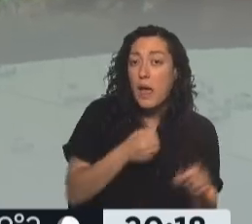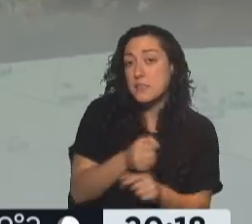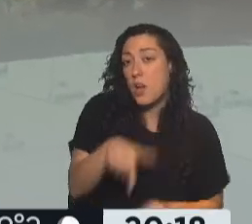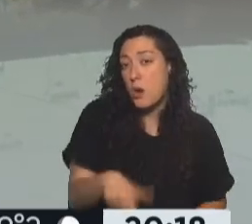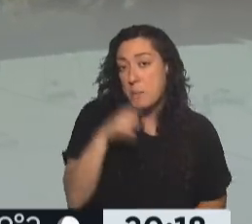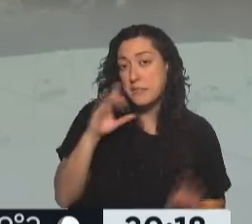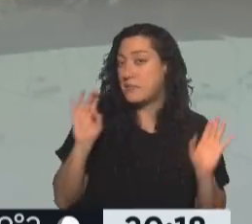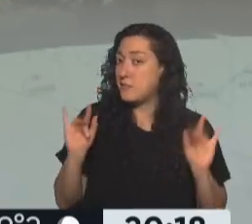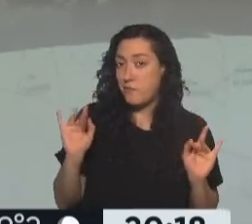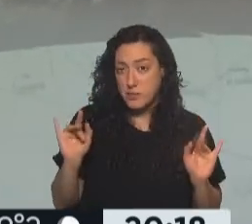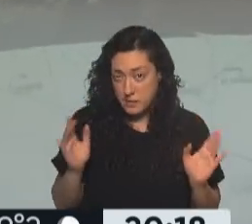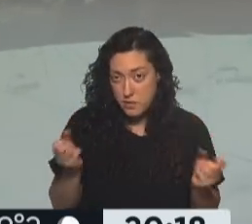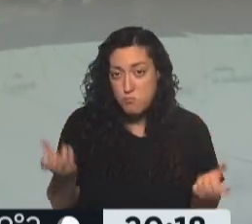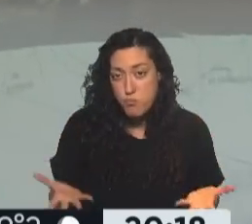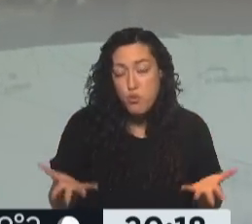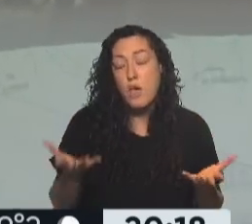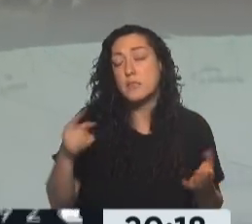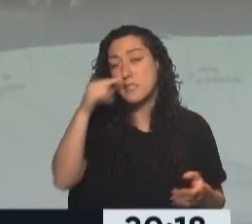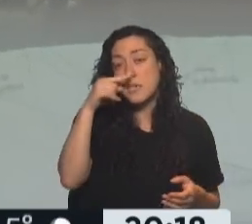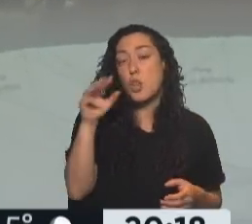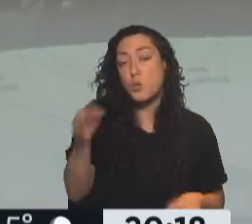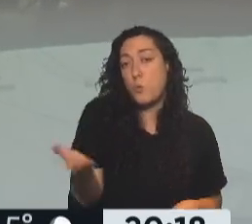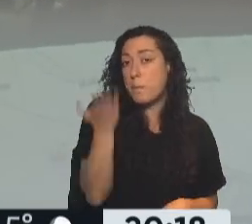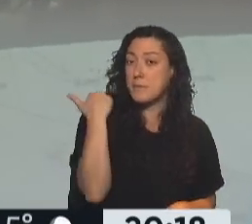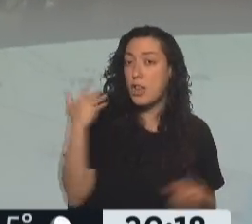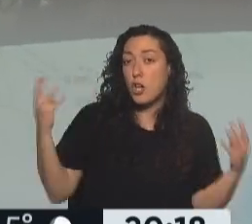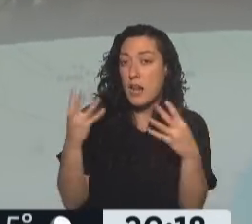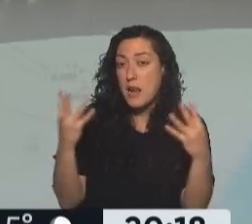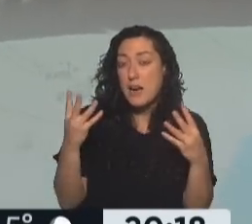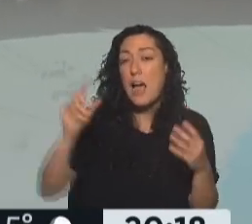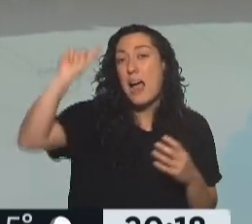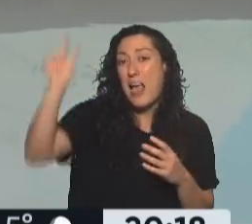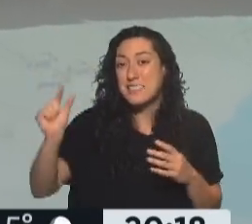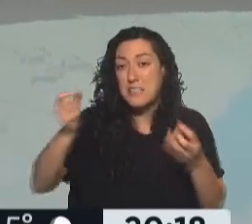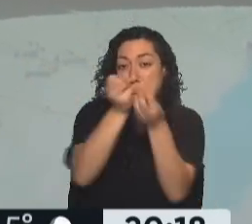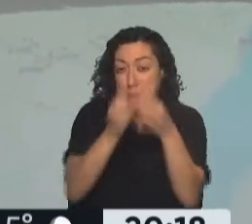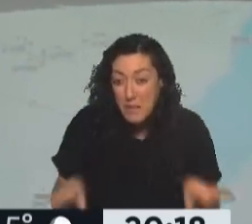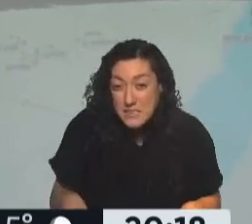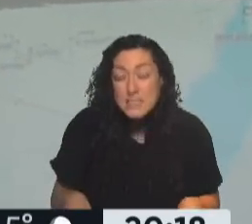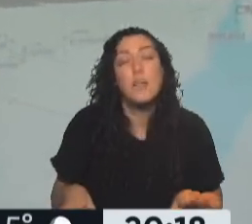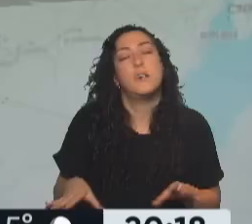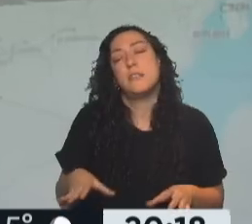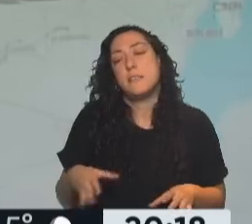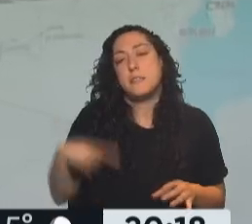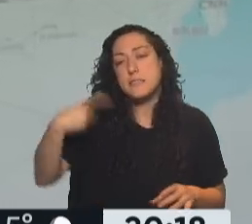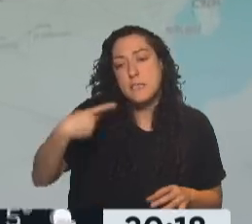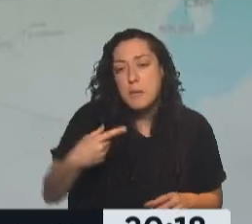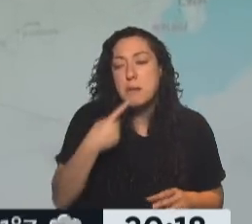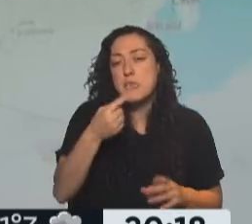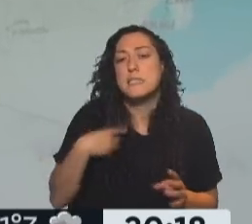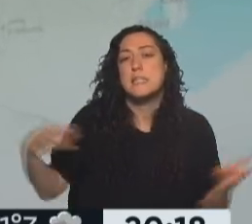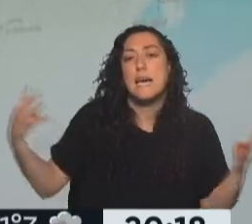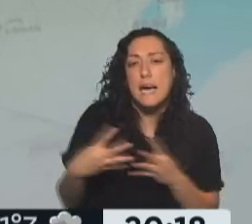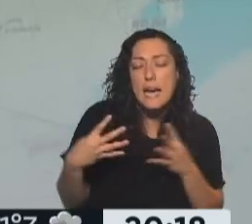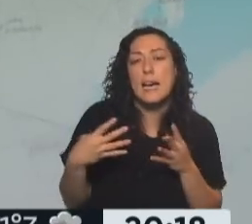vez más difícil, porque desde el 7 de octubre, cuando empezó la guerra en Gaza, todo el tiempo se hablaba de una inminente guerra